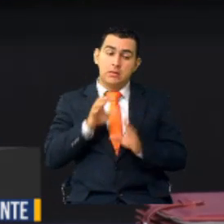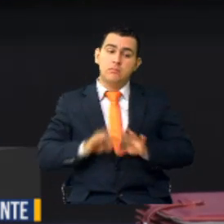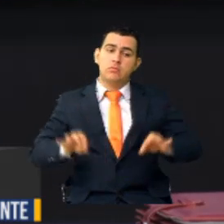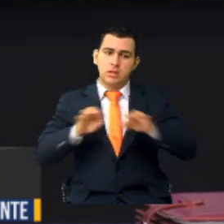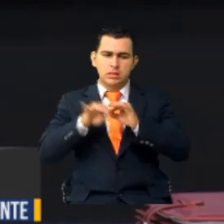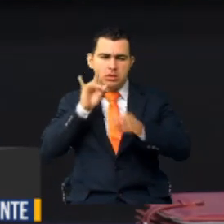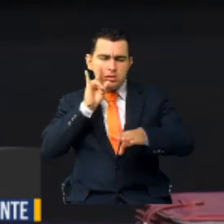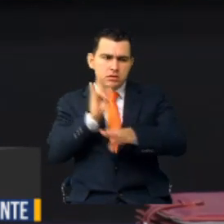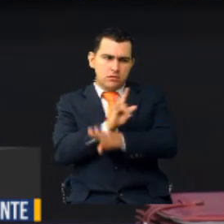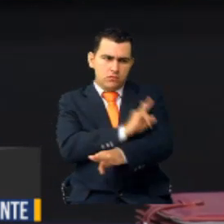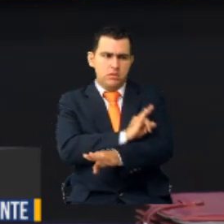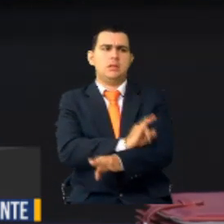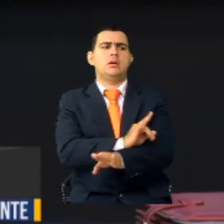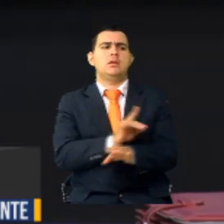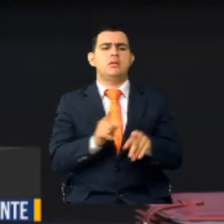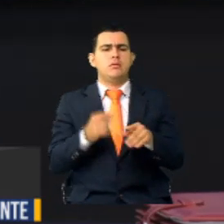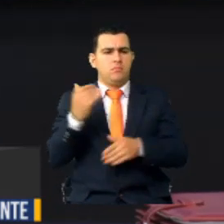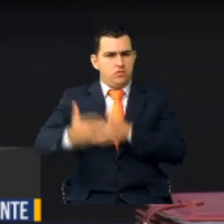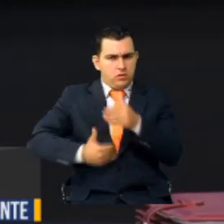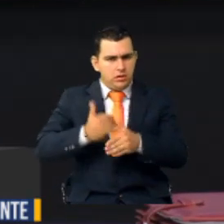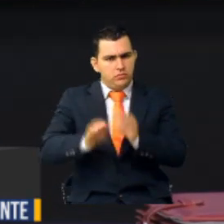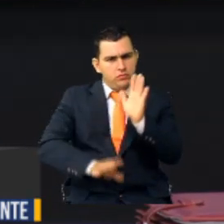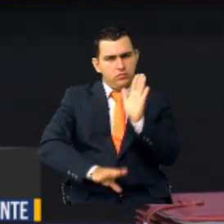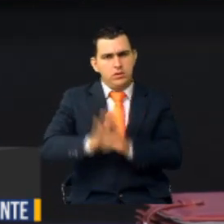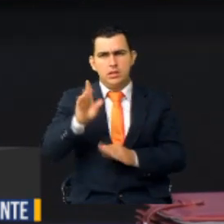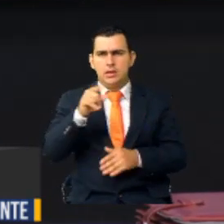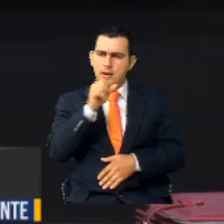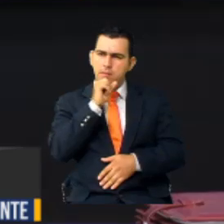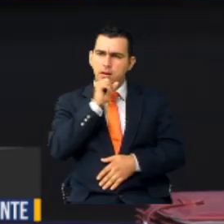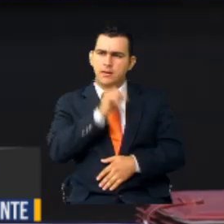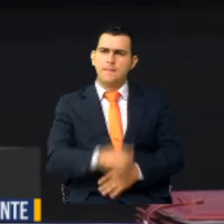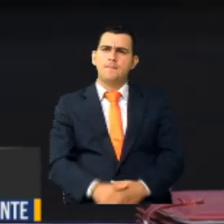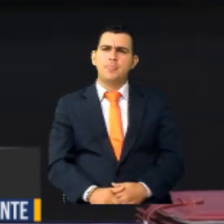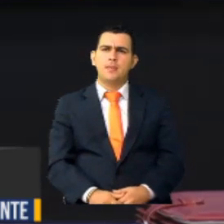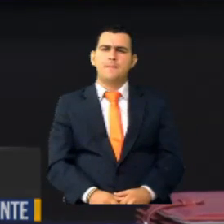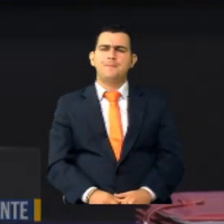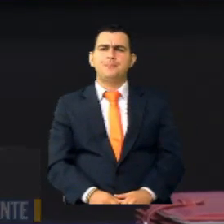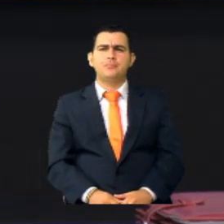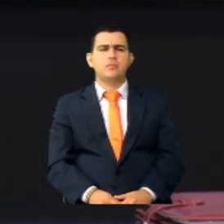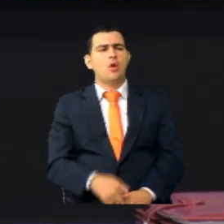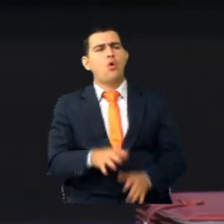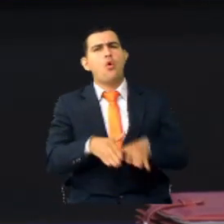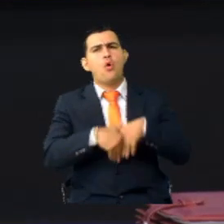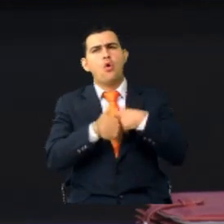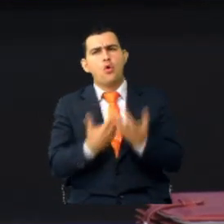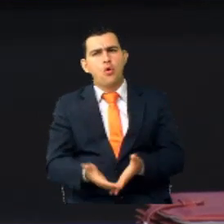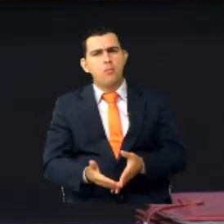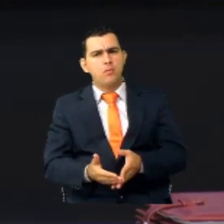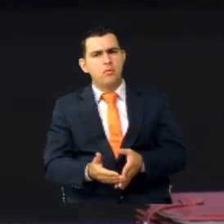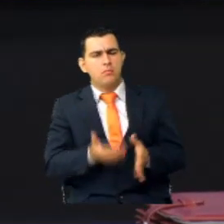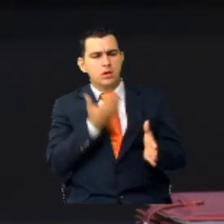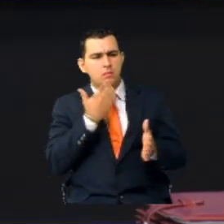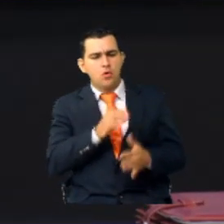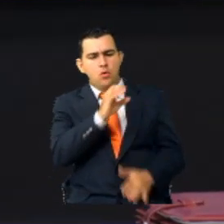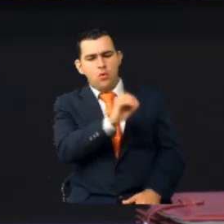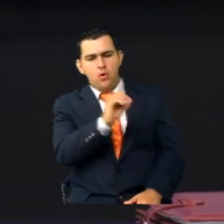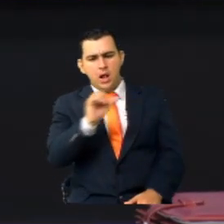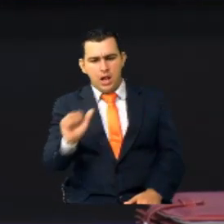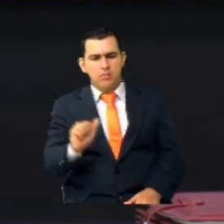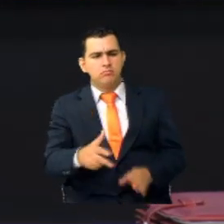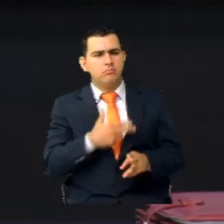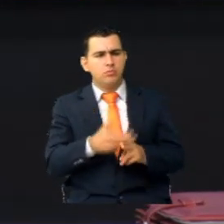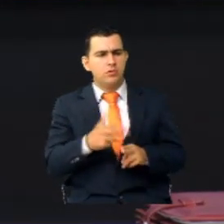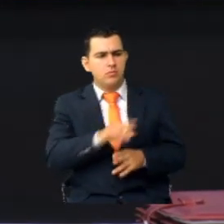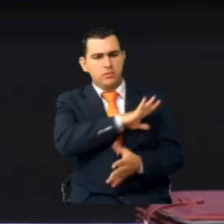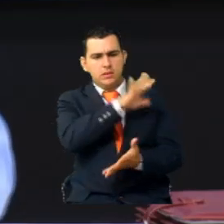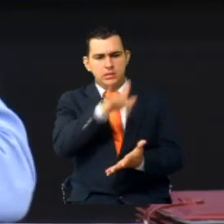para traer progreso, seguridad, bienestar, empleo a Barranca Bermeja. ¿Cómo hacer para que estos hombres y mujeres, cuando lleguen a